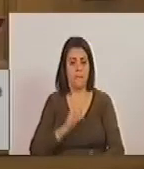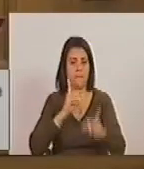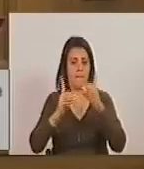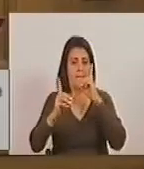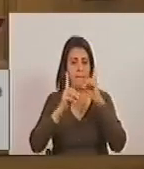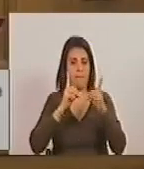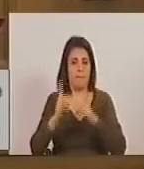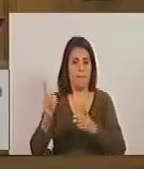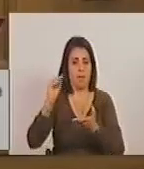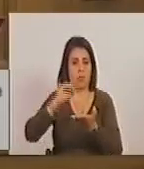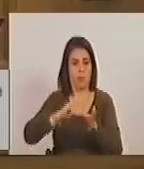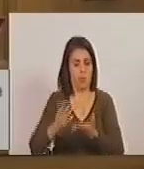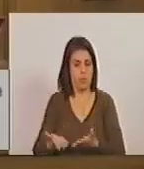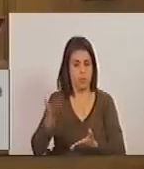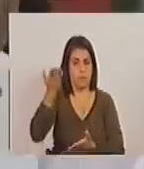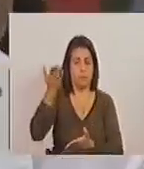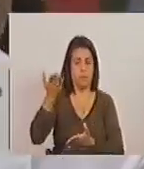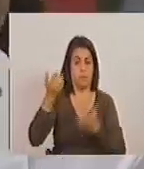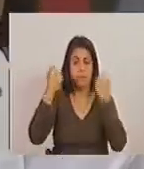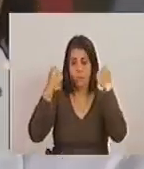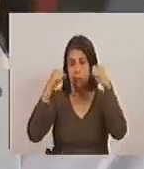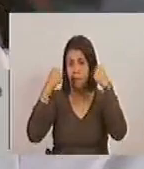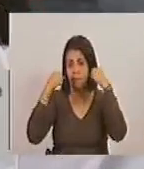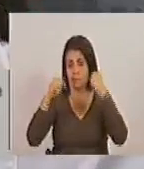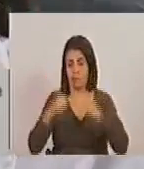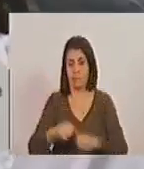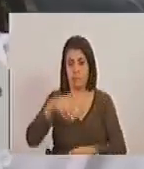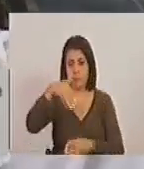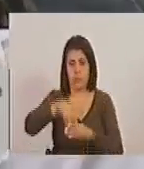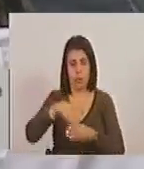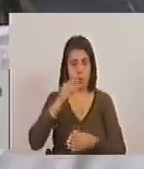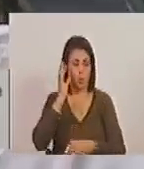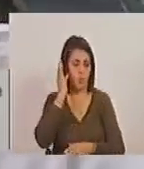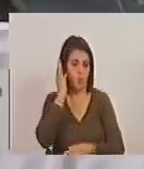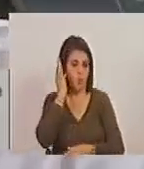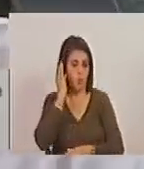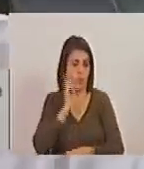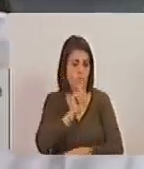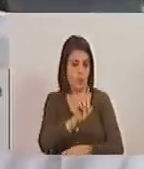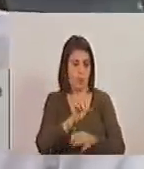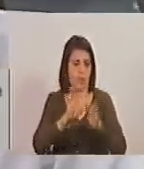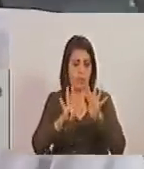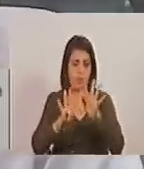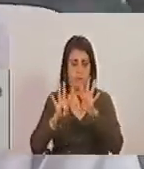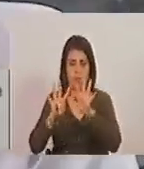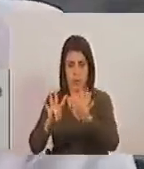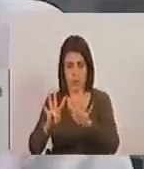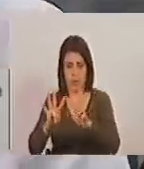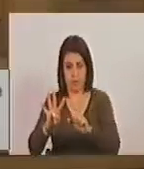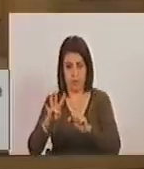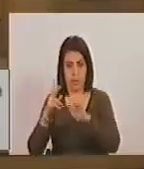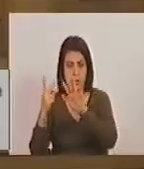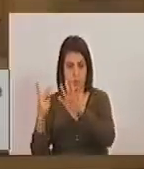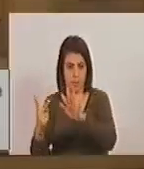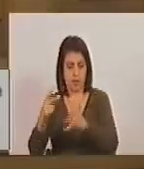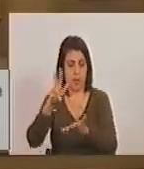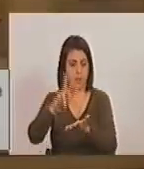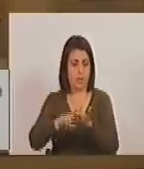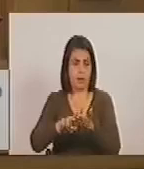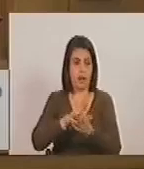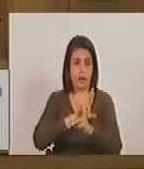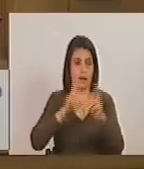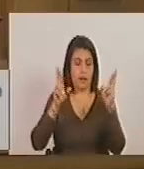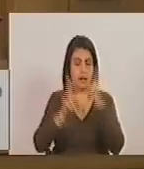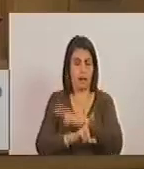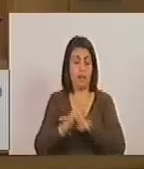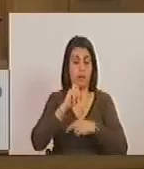y reivindicaciones como el ejercicio del voto femenino en 1947, la aprobación de la reforma